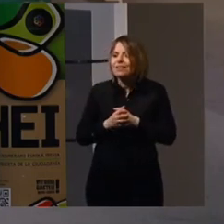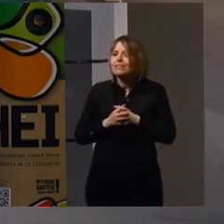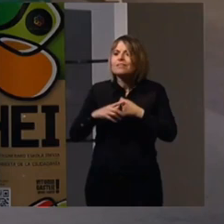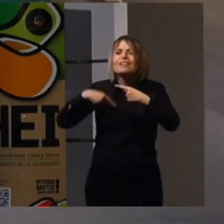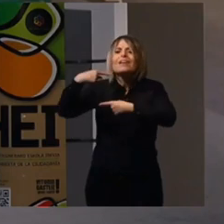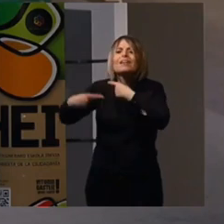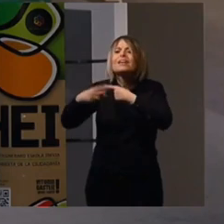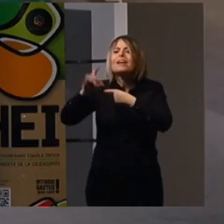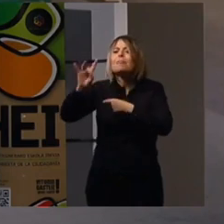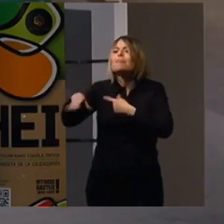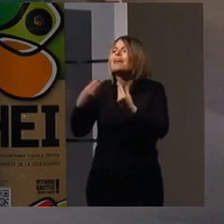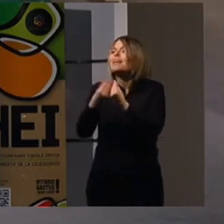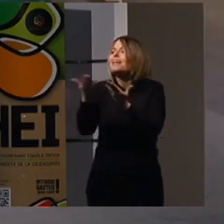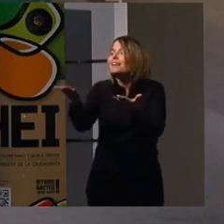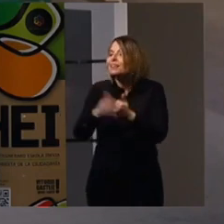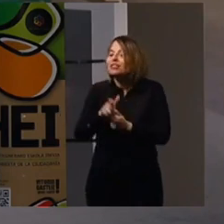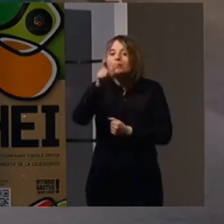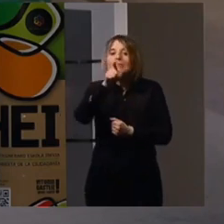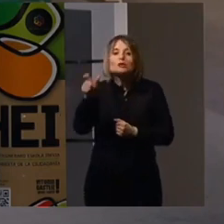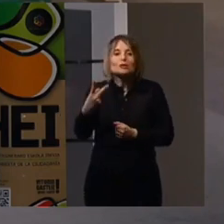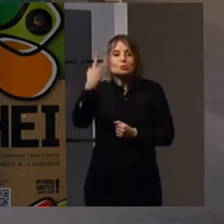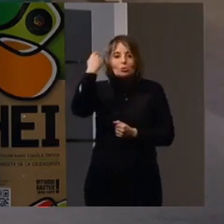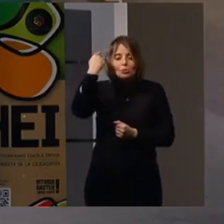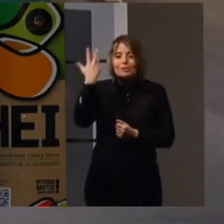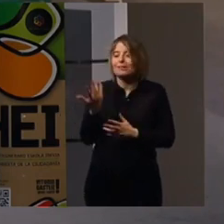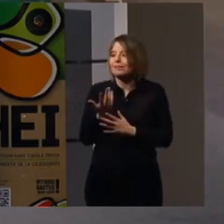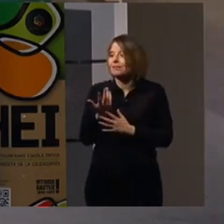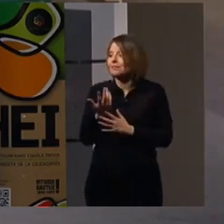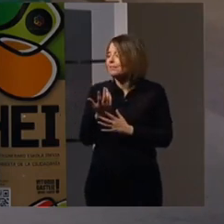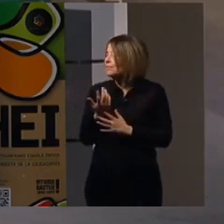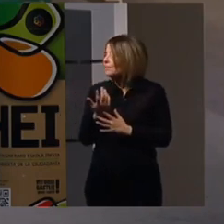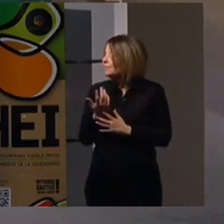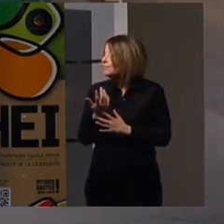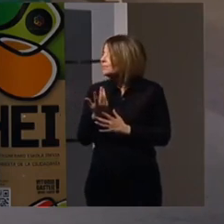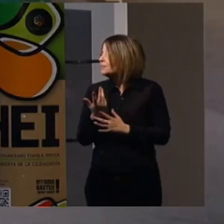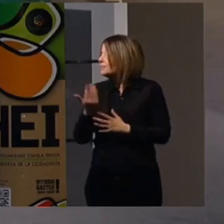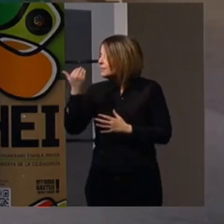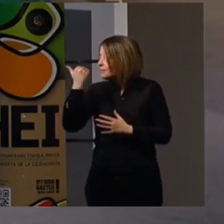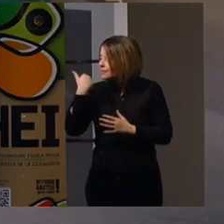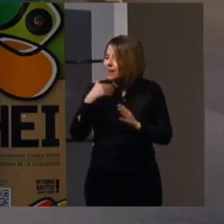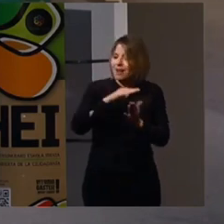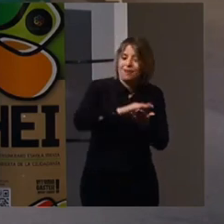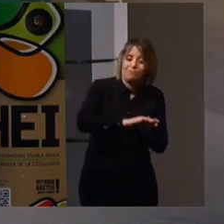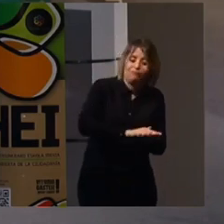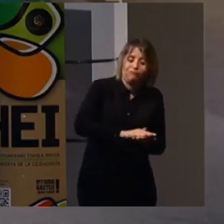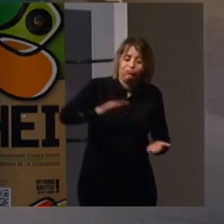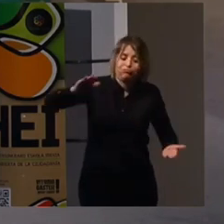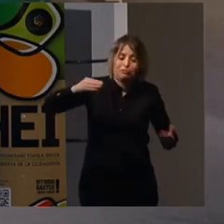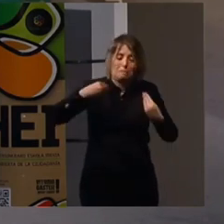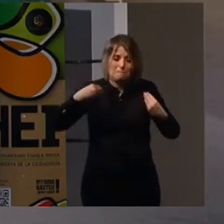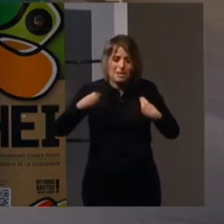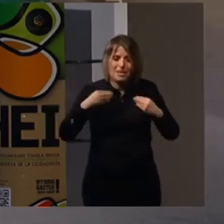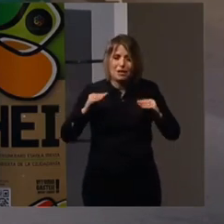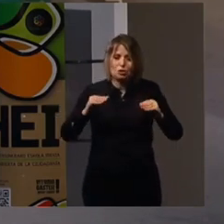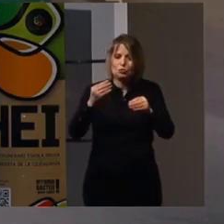es? La gente que ya se ha jubilado tiene, ¿no? Al menos después de haber pasado toda una vida larguísima